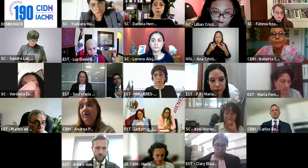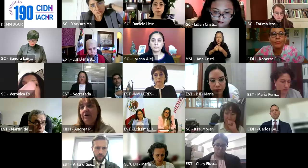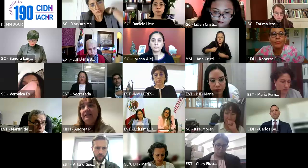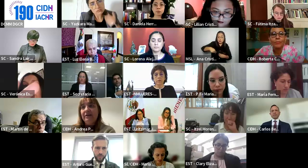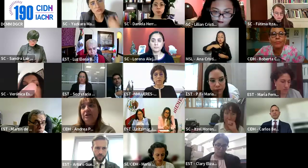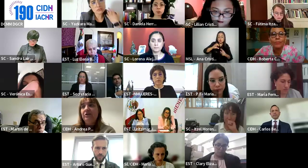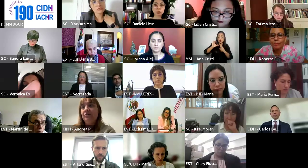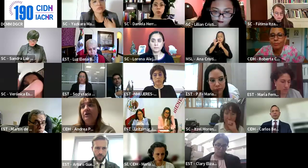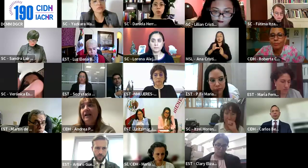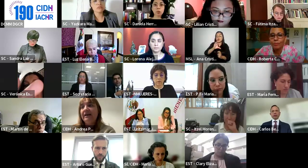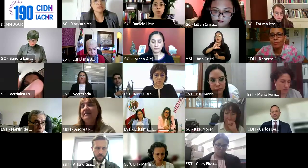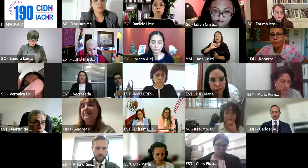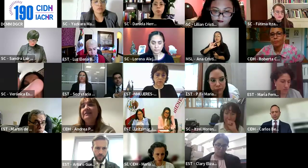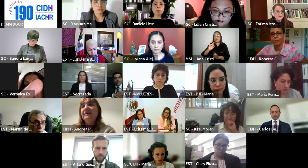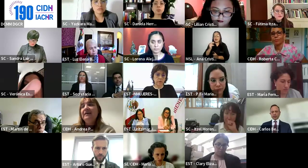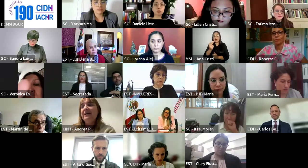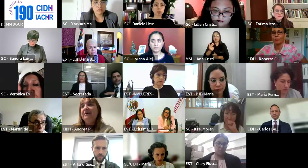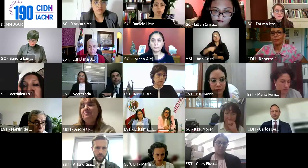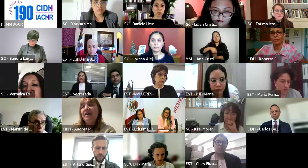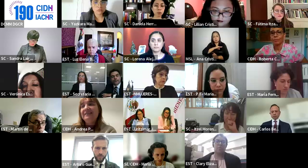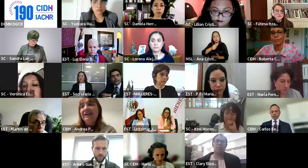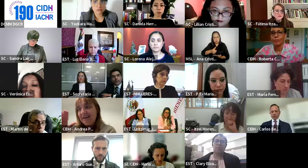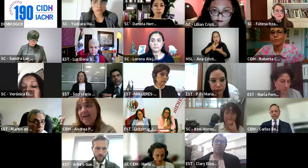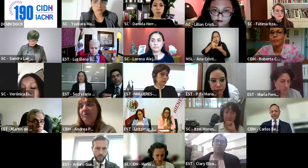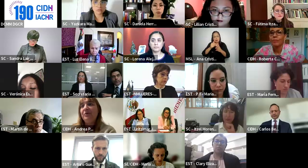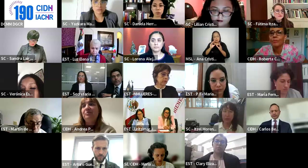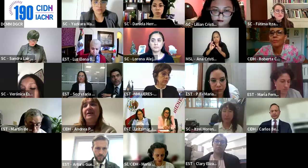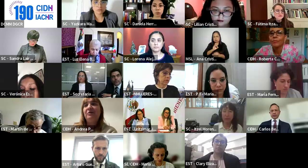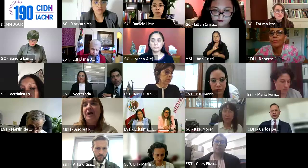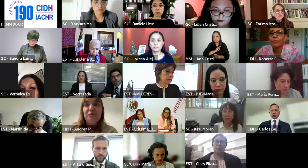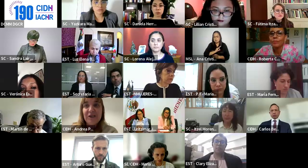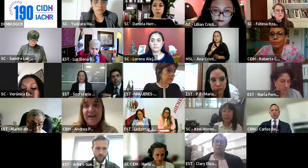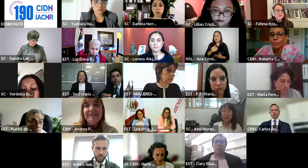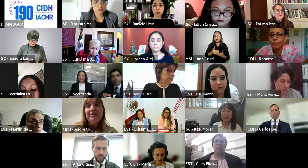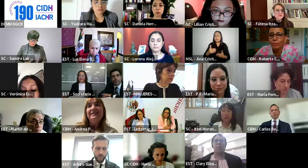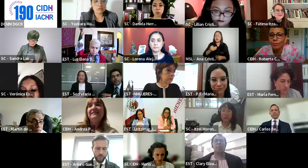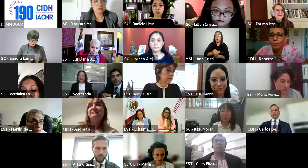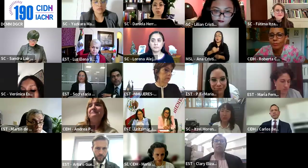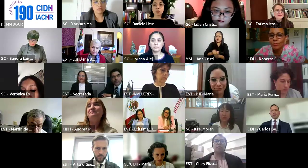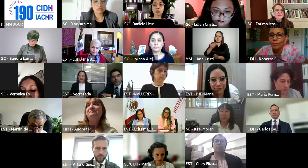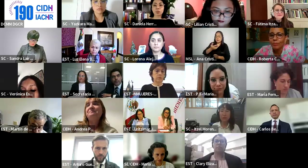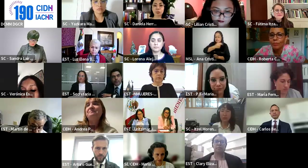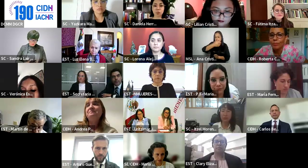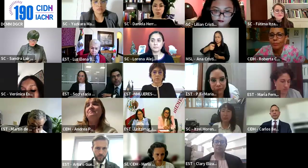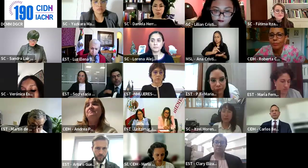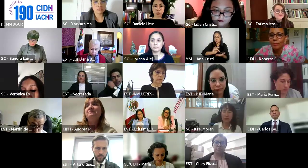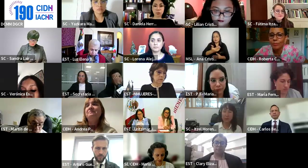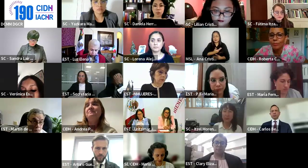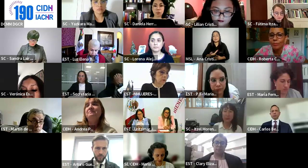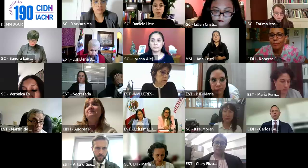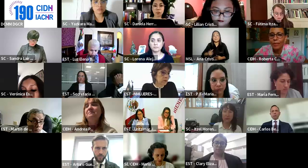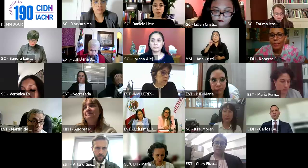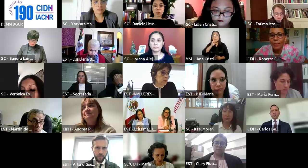Interamericana en lo que esté en nuestro alcance. Así que aprovecho para saludarlos. Muchas gracias, Presidenta.